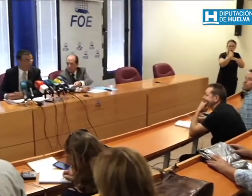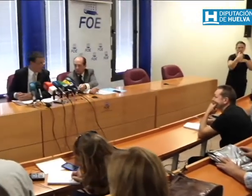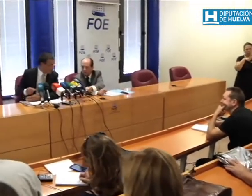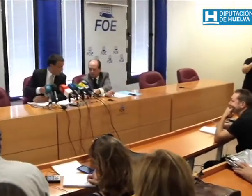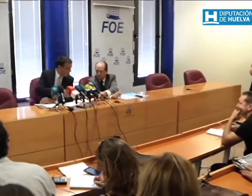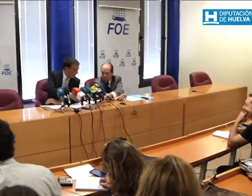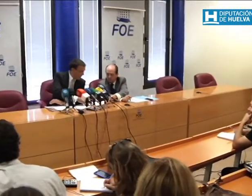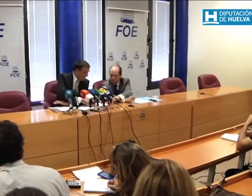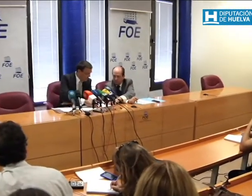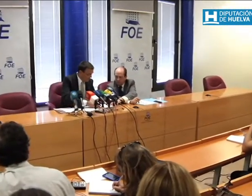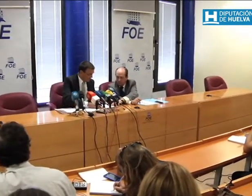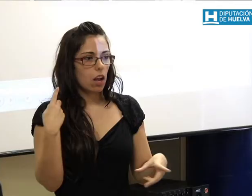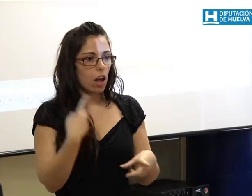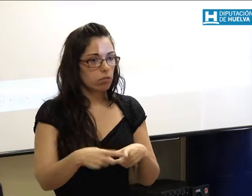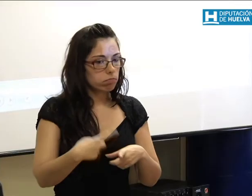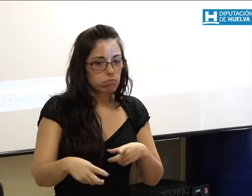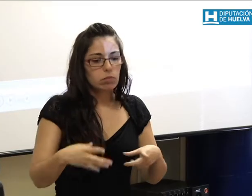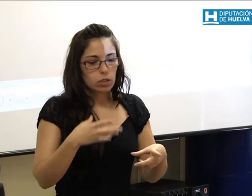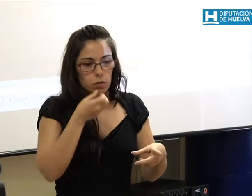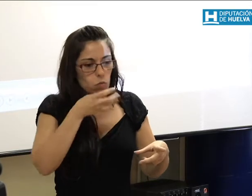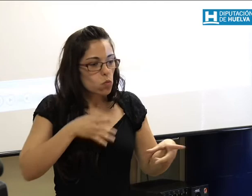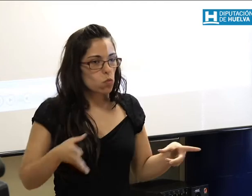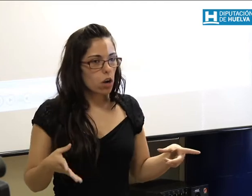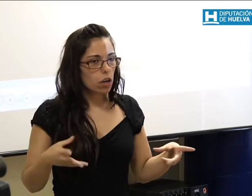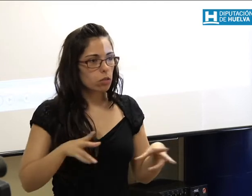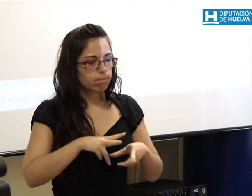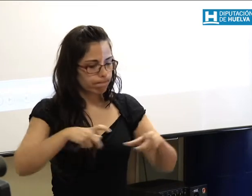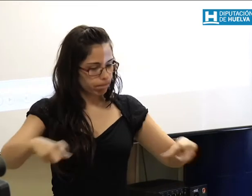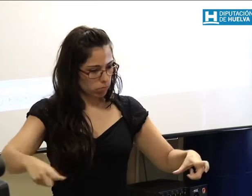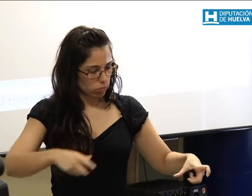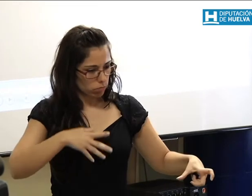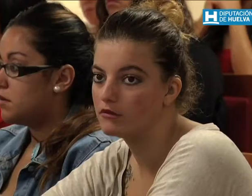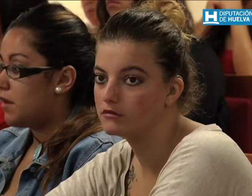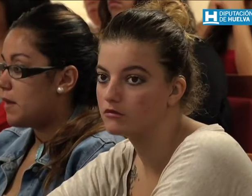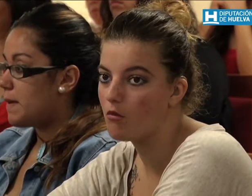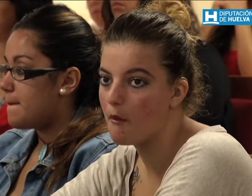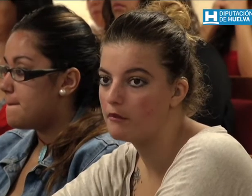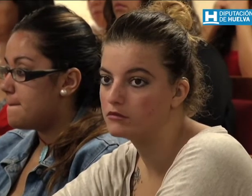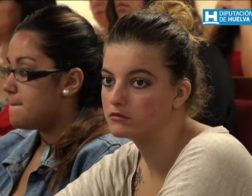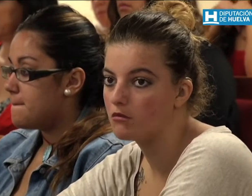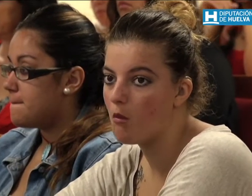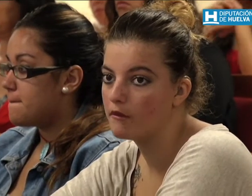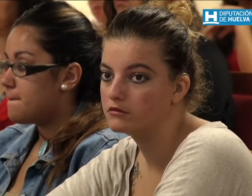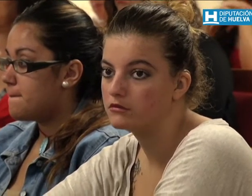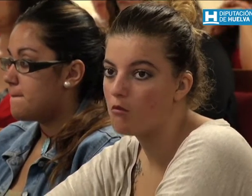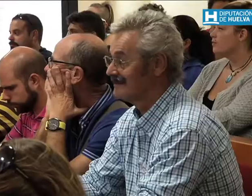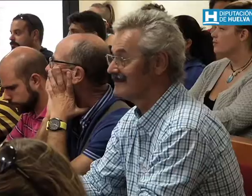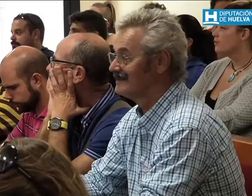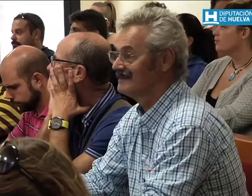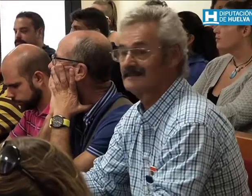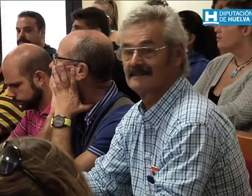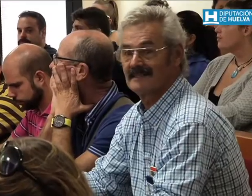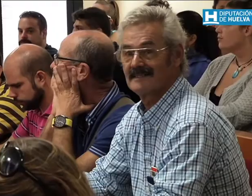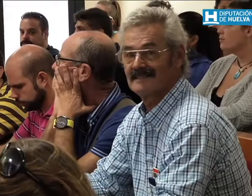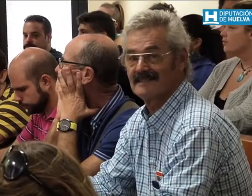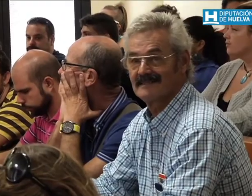Turismo y el dedicado a las personas con discapacidad auditiva, desde el Patronato se ha querido con esta iniciativa abrir camino